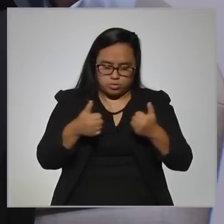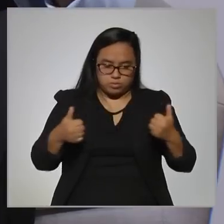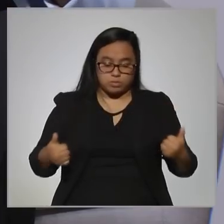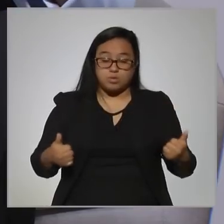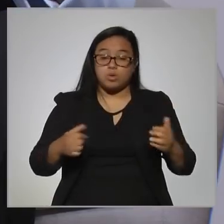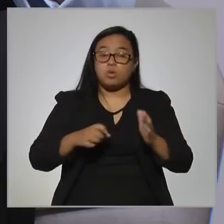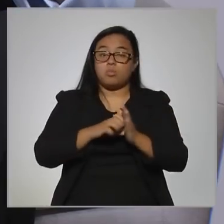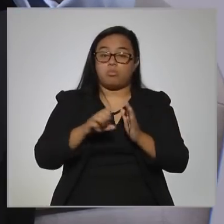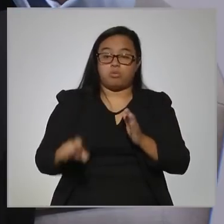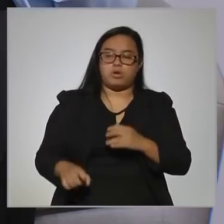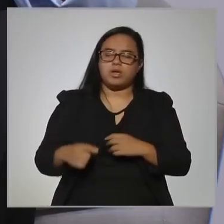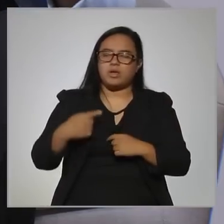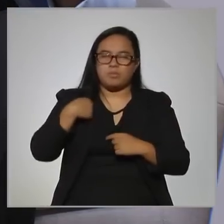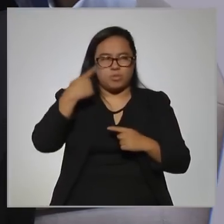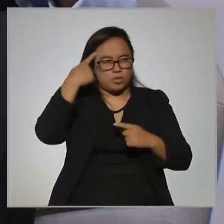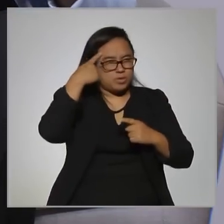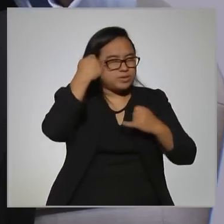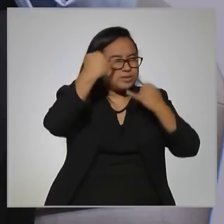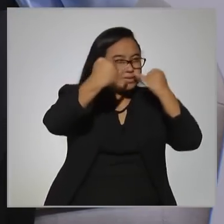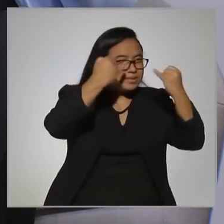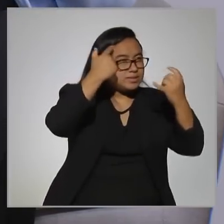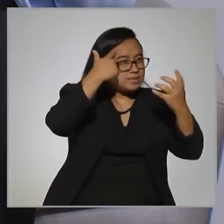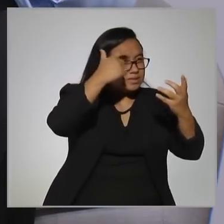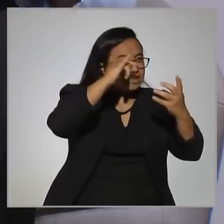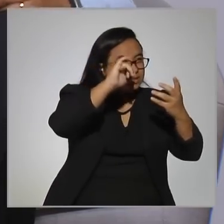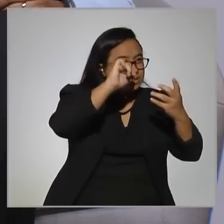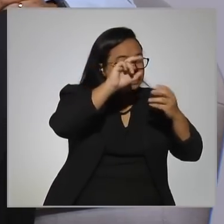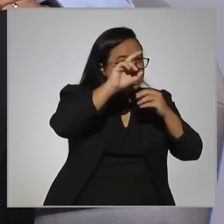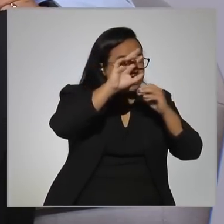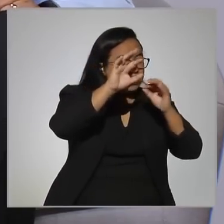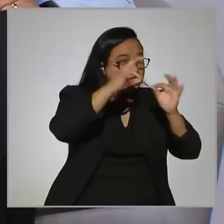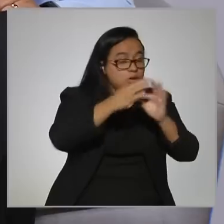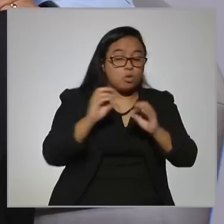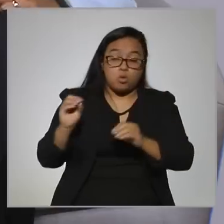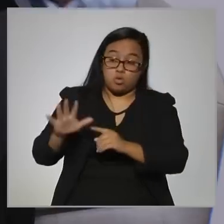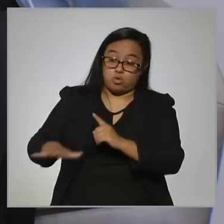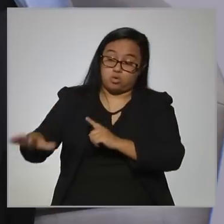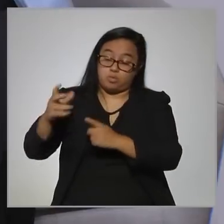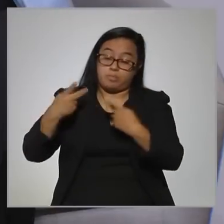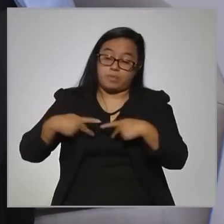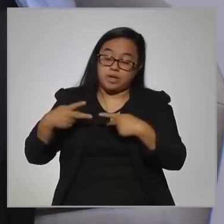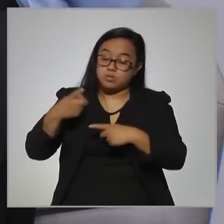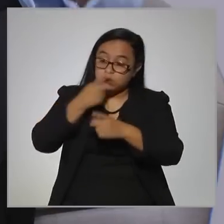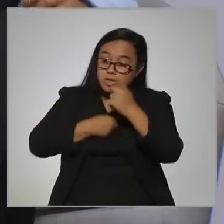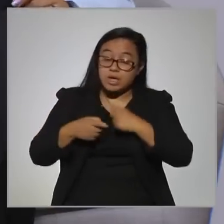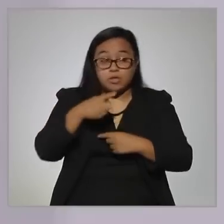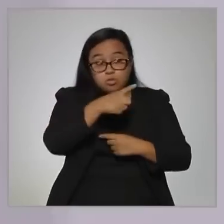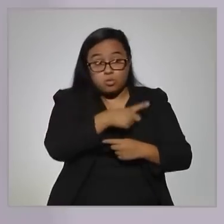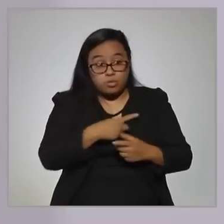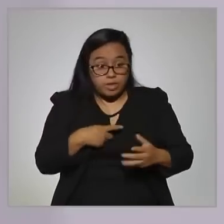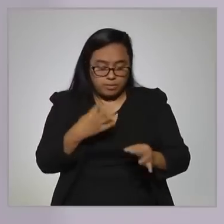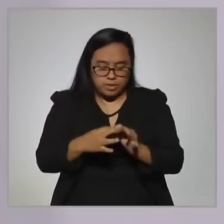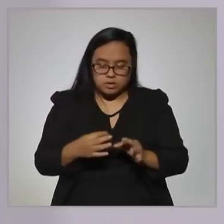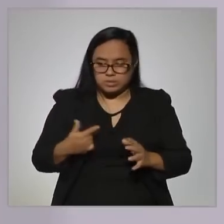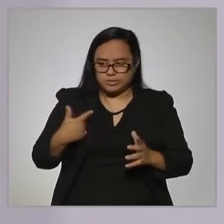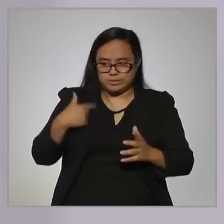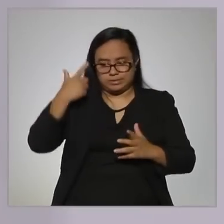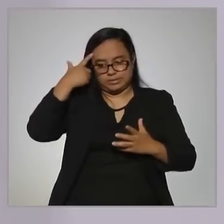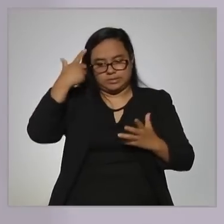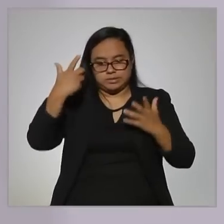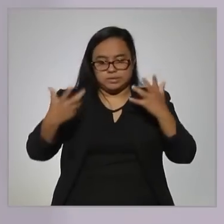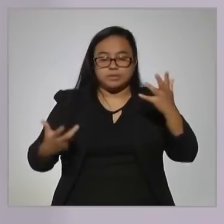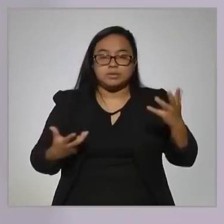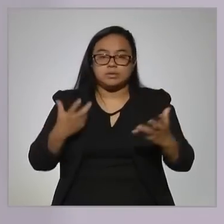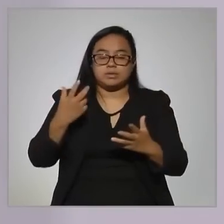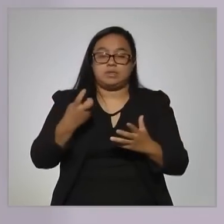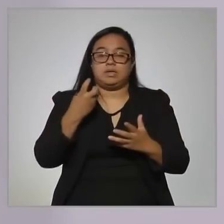lo que van a ser las expectativas que nos planteamos y las expectativas sociales que de pronto Claro. también impactan mucho para poder tener